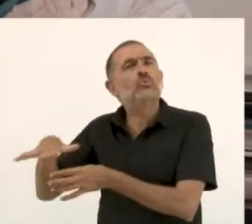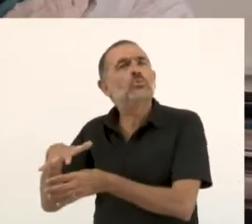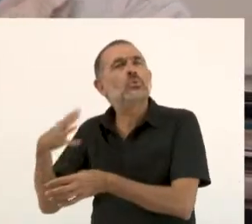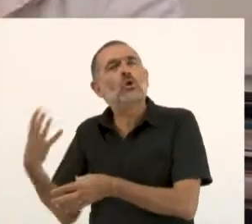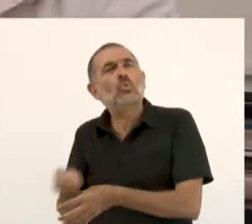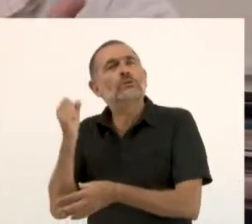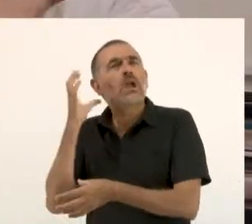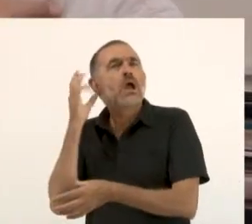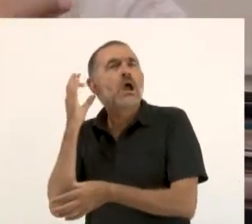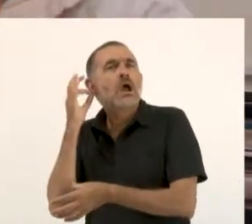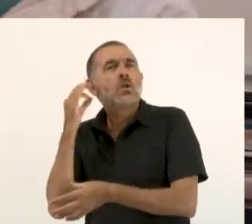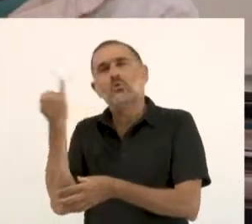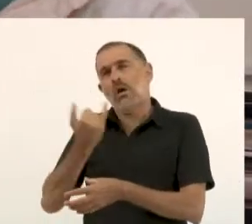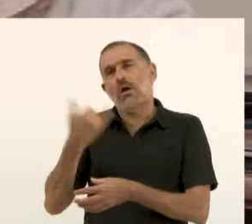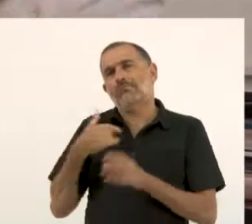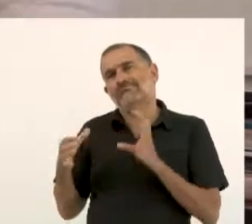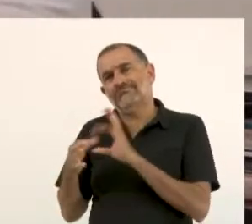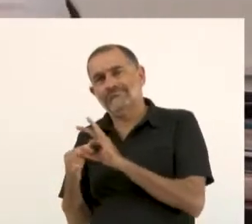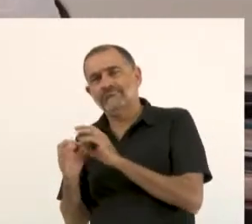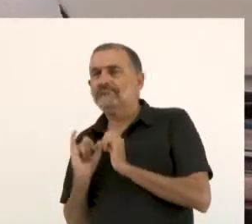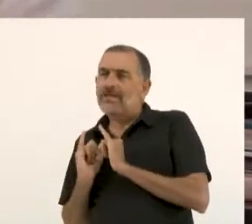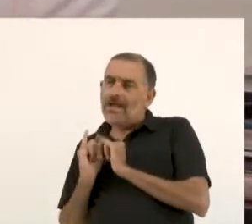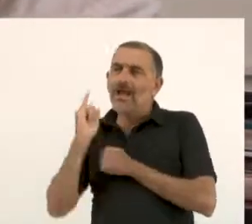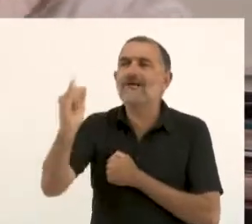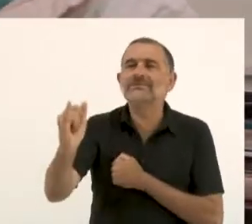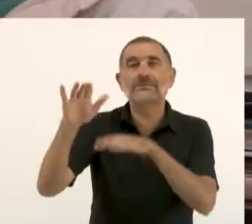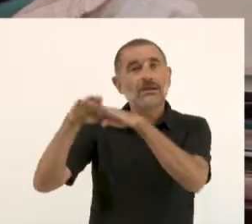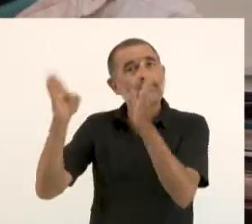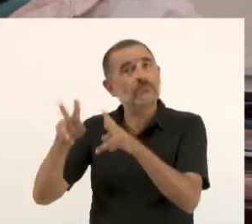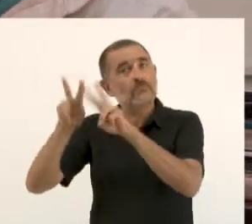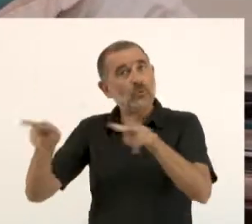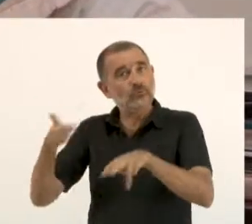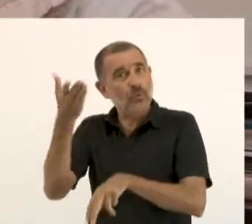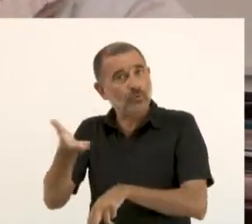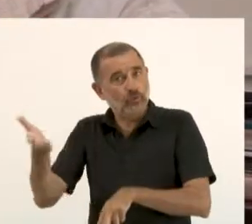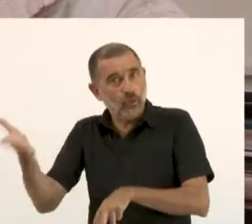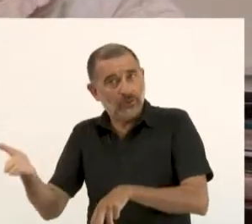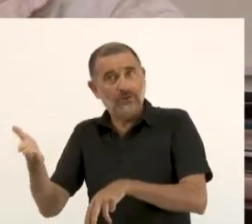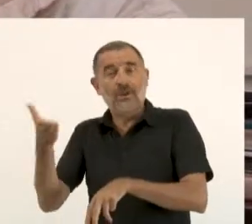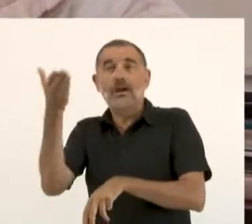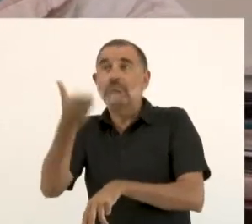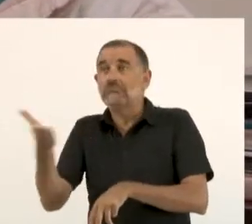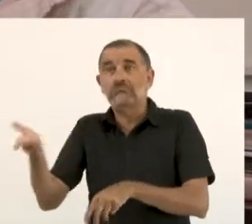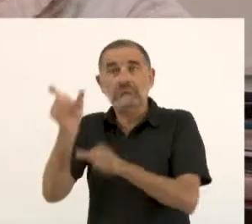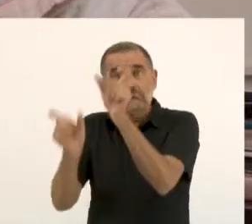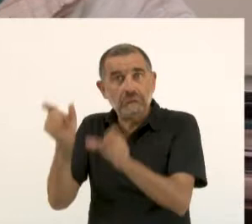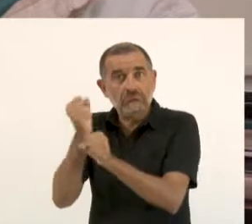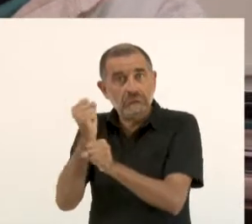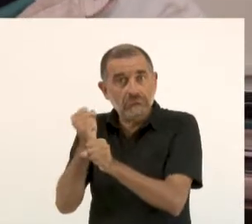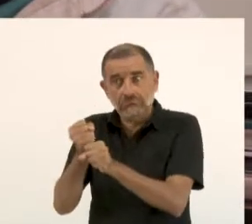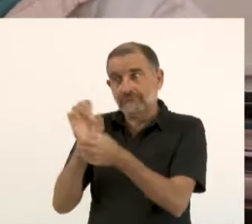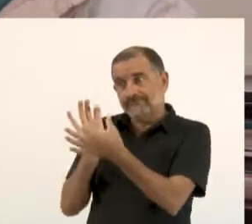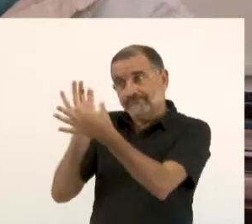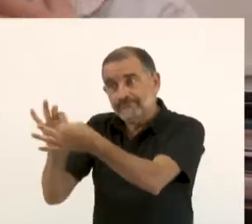y encontró algo. Nosotros tenemos el compromiso de sí, avisar obviamente al Museo de Antropología o avisar a la gente para que ellos